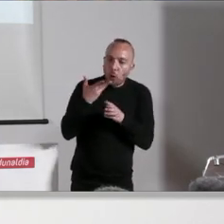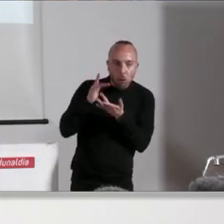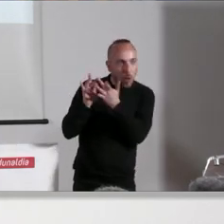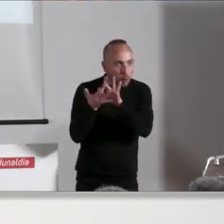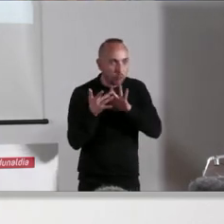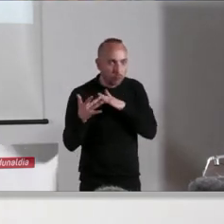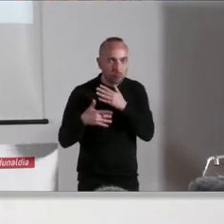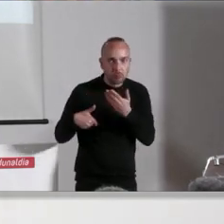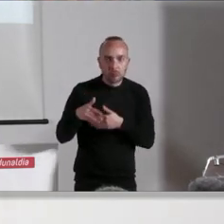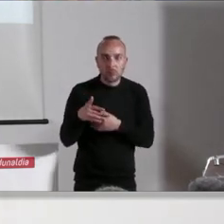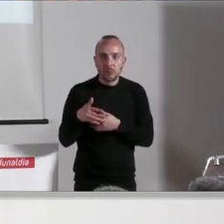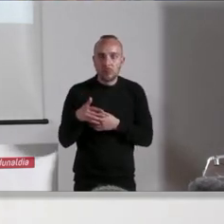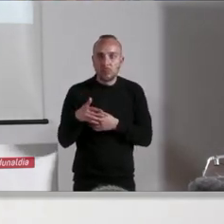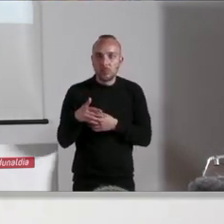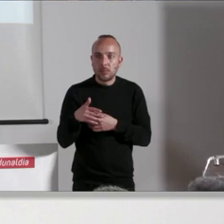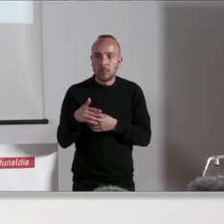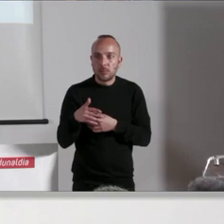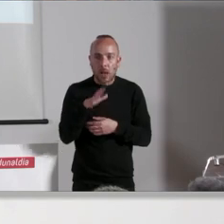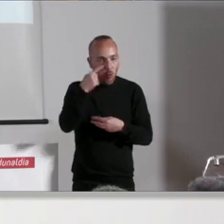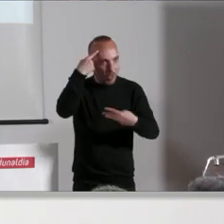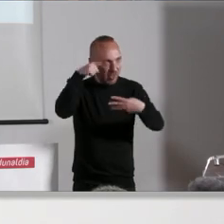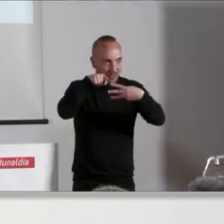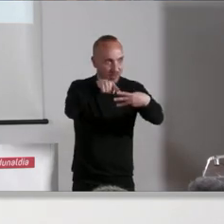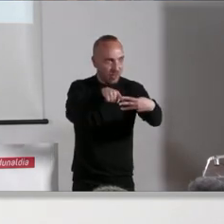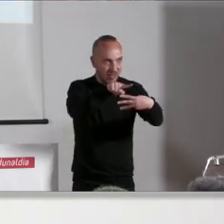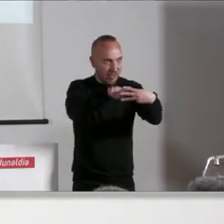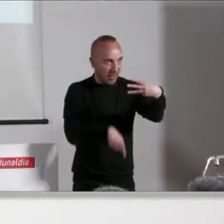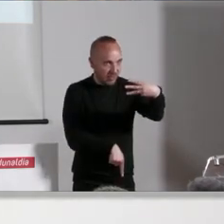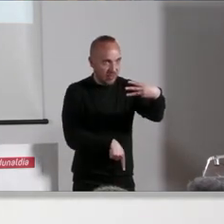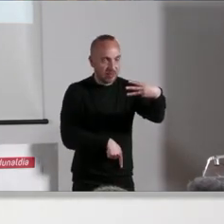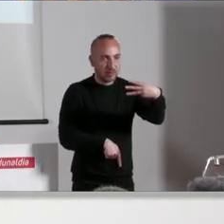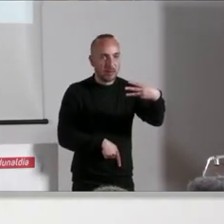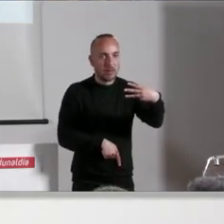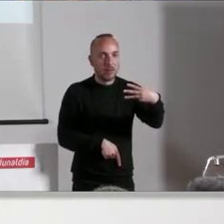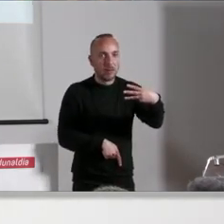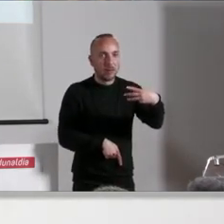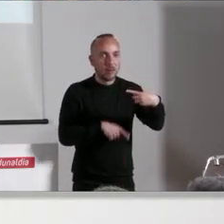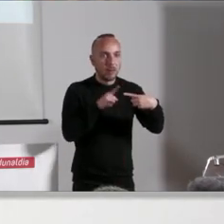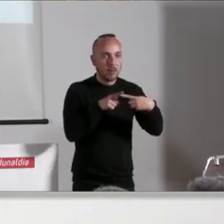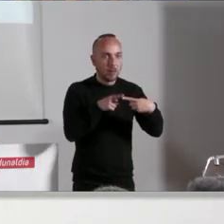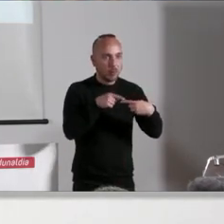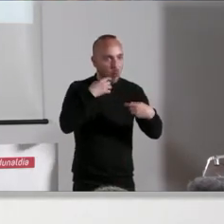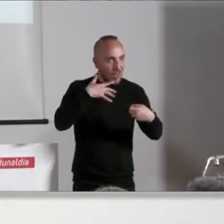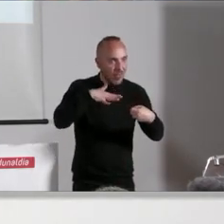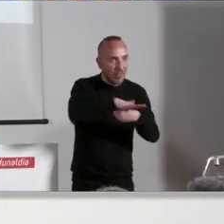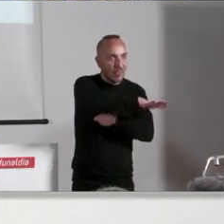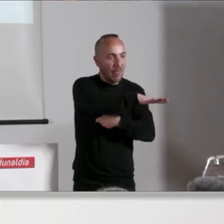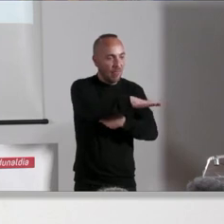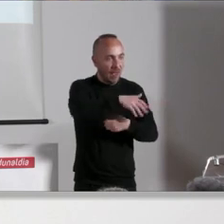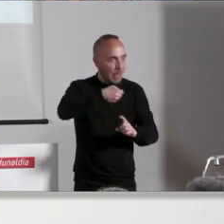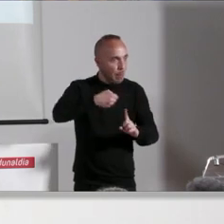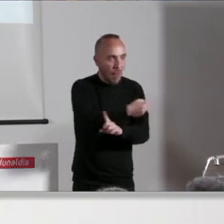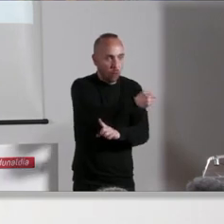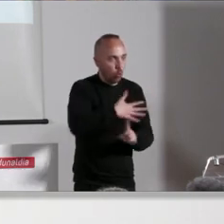Y tenemos ahora mismo 3 objetivos, que sería, por un lado, tener una incidencia y un impacto en el entorno